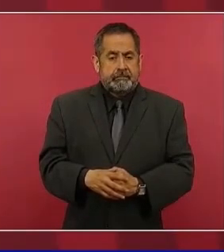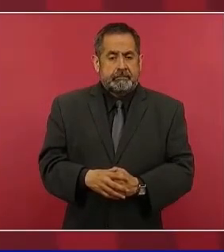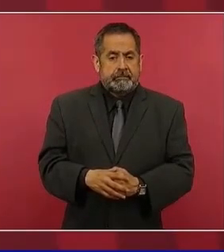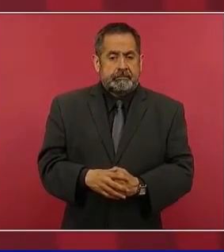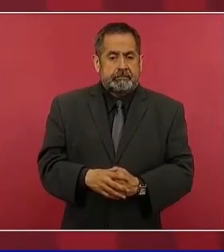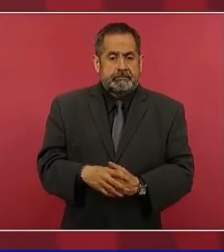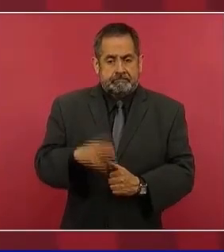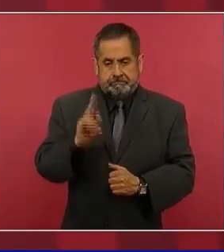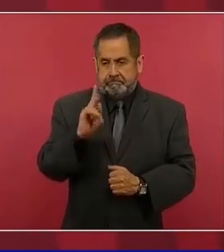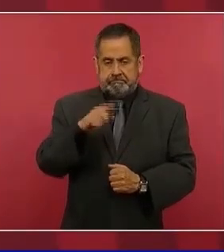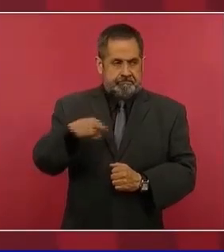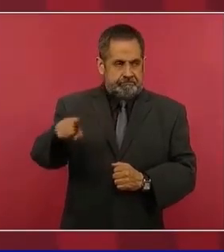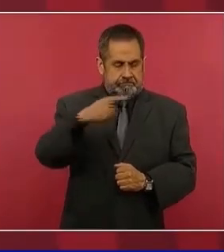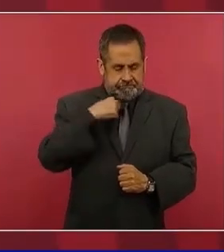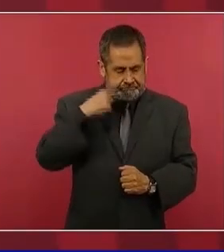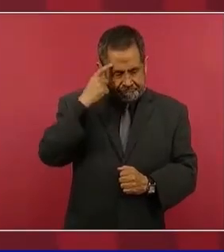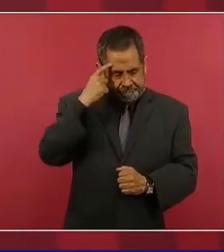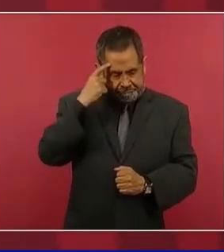pónganse ustedes